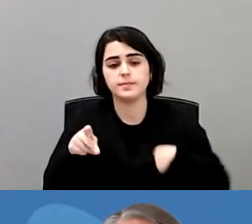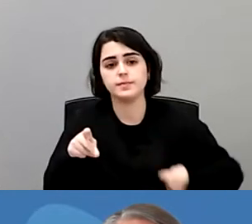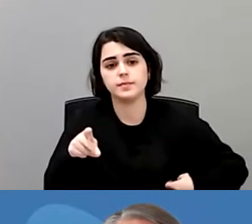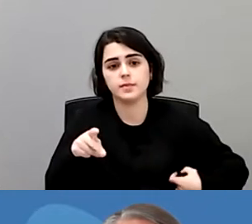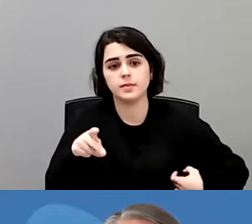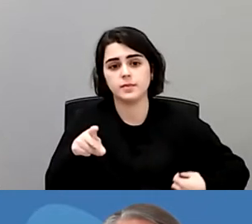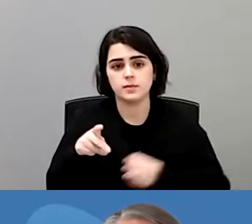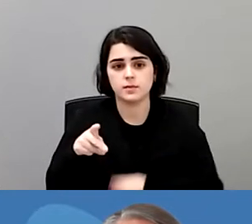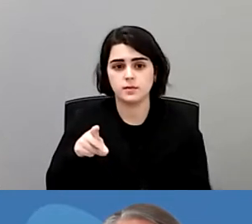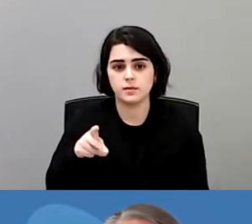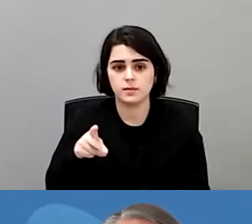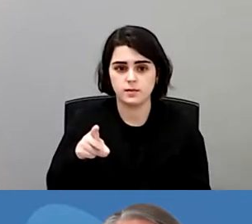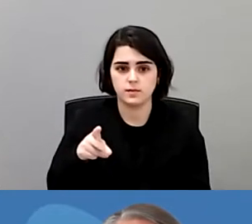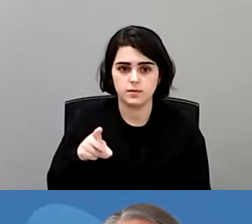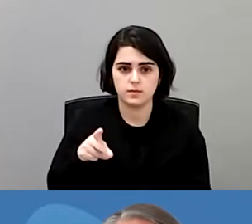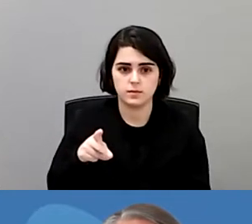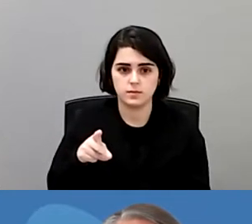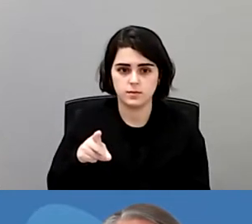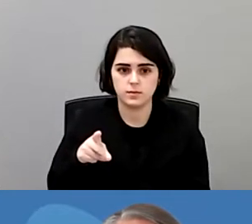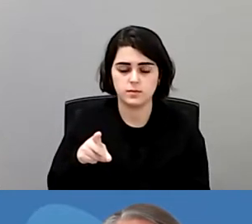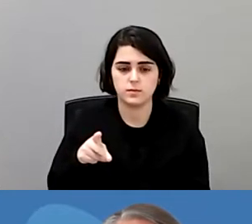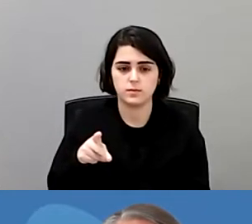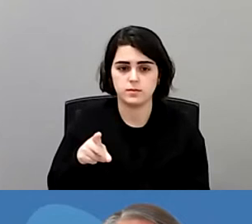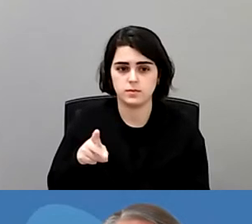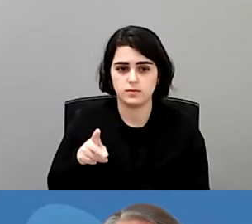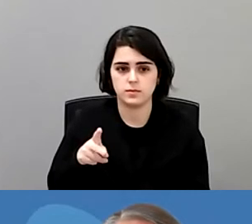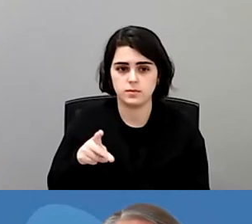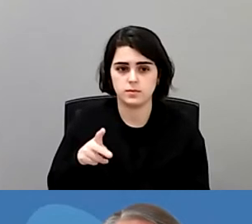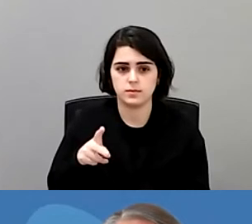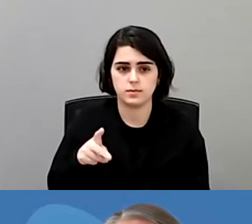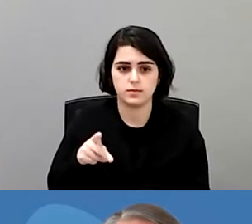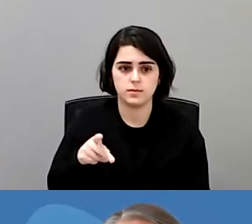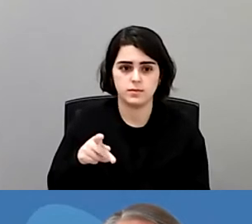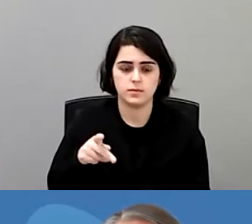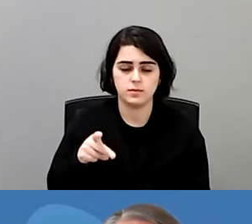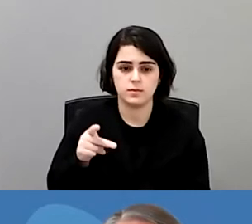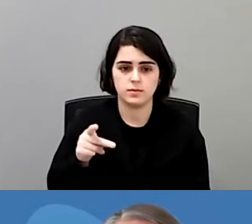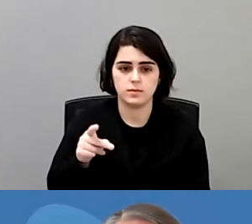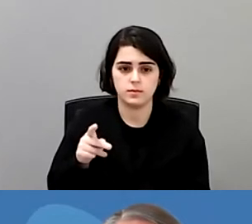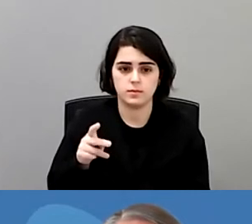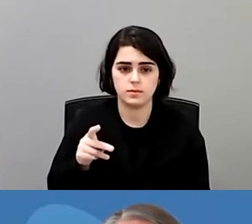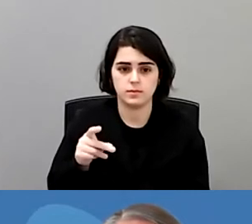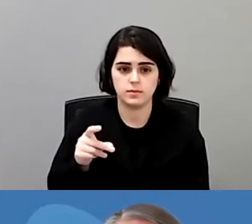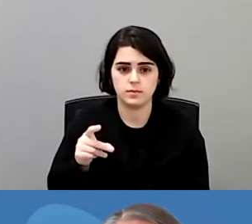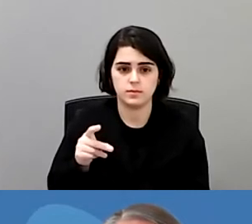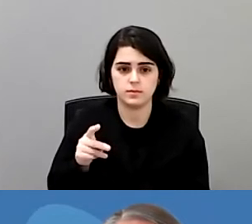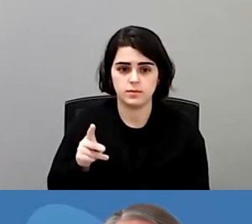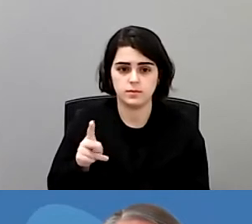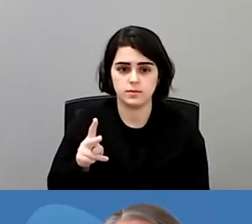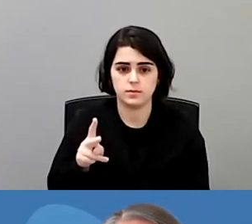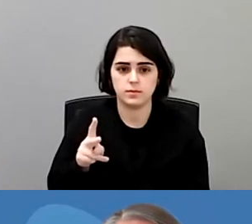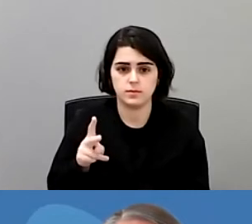no es como tal, sino que es para